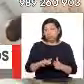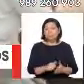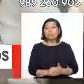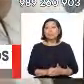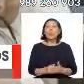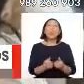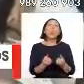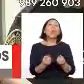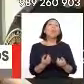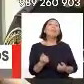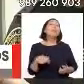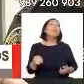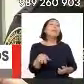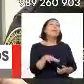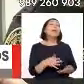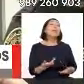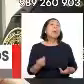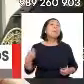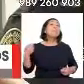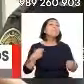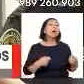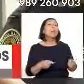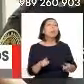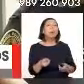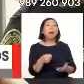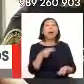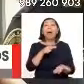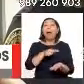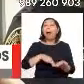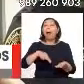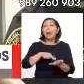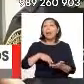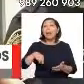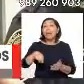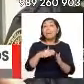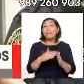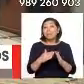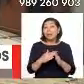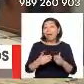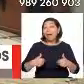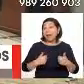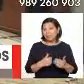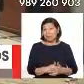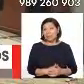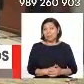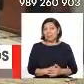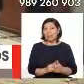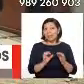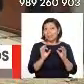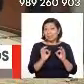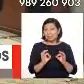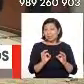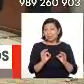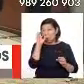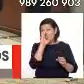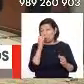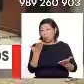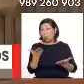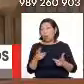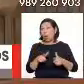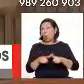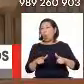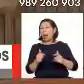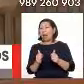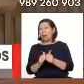usted cuánto dinero ellos invierten para poder alquilar o vivir acá en esta zona. Ellos buscan siempre este tipo de